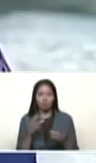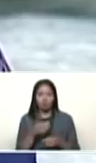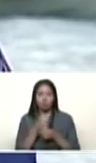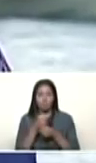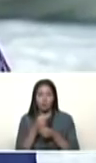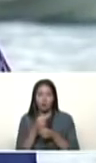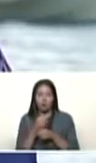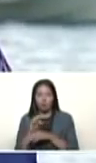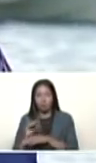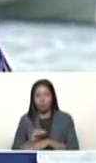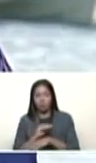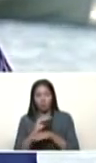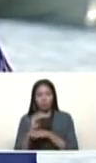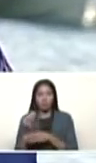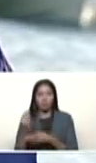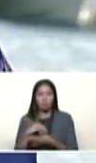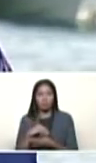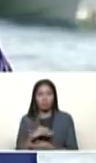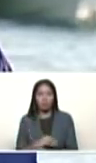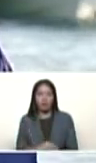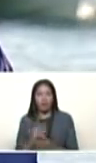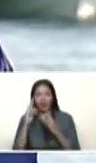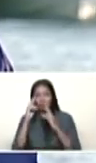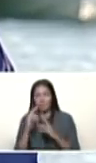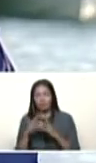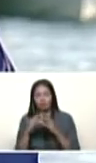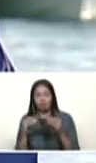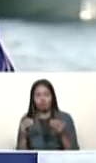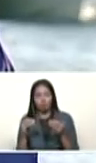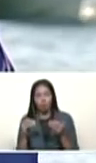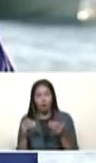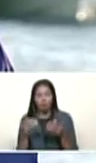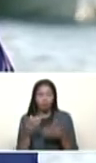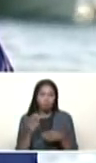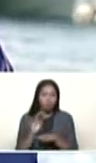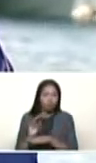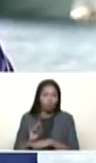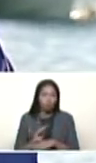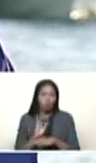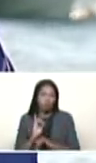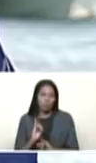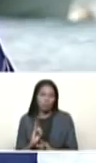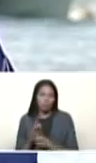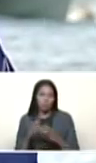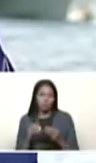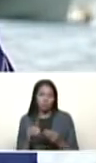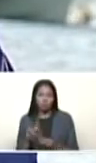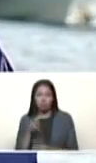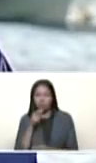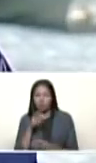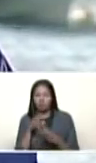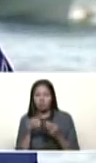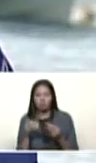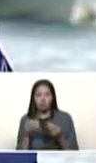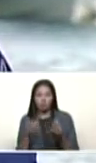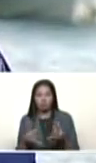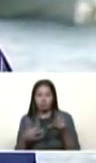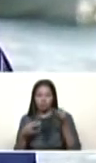máxima precaución respecto a la reserva del mismo, tanto en sus comentarios como en sus